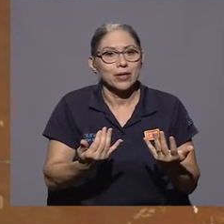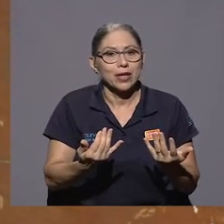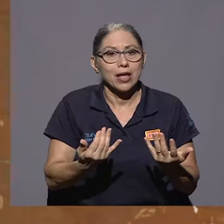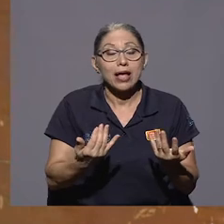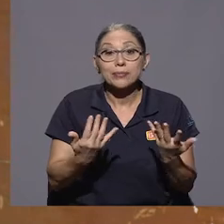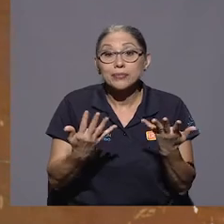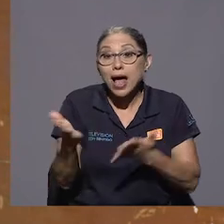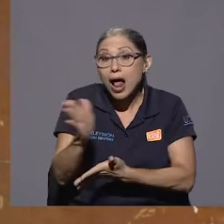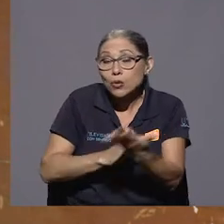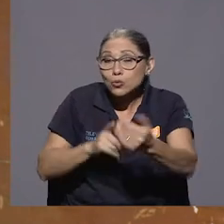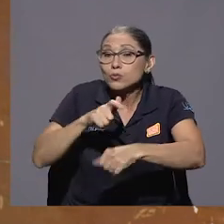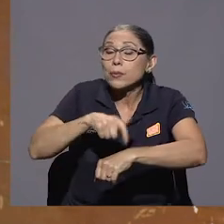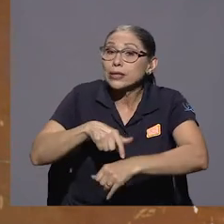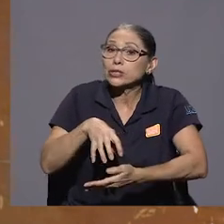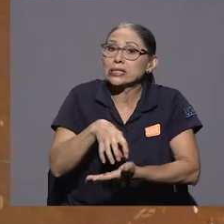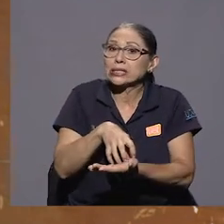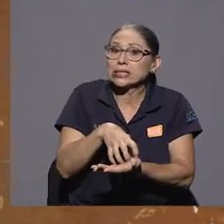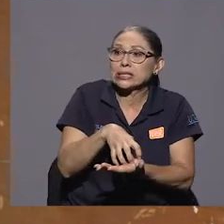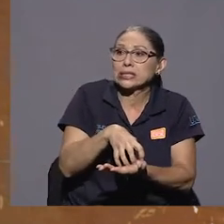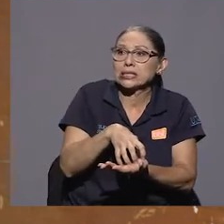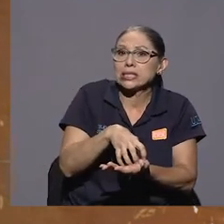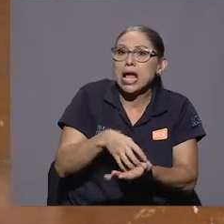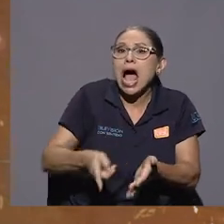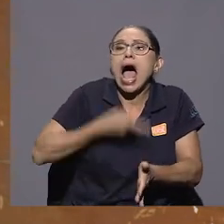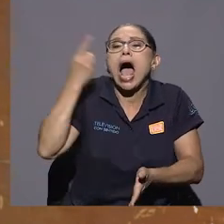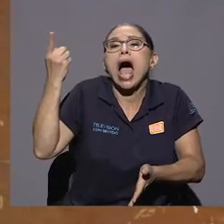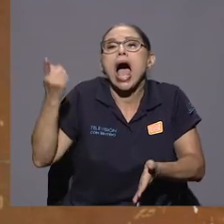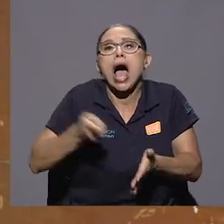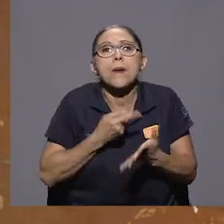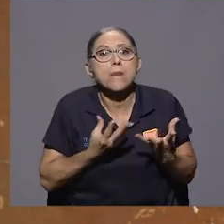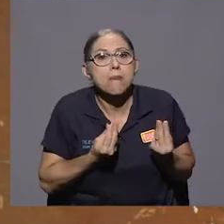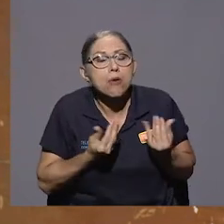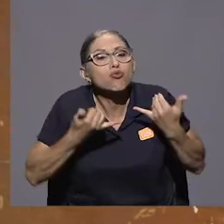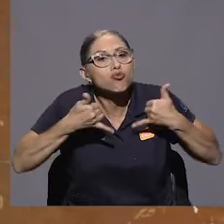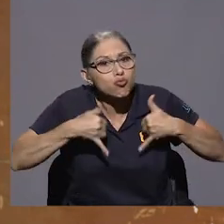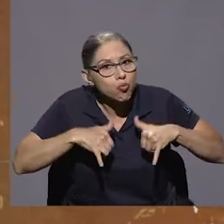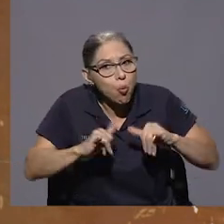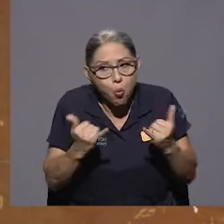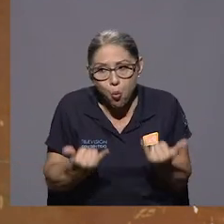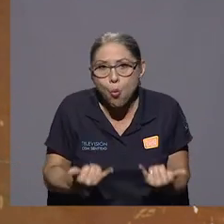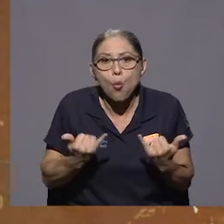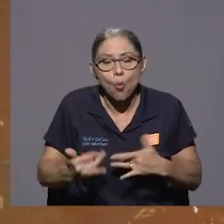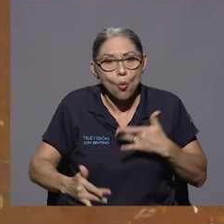Por eso te digo que hay momentos de incertidumbre, hay momentos de miedo que todavía existen, que todavía hay.